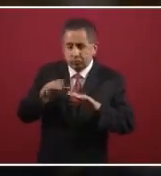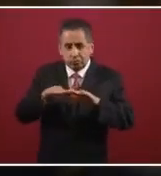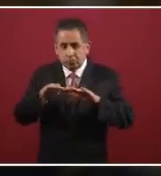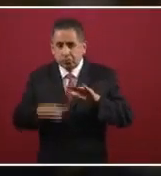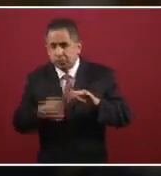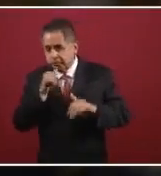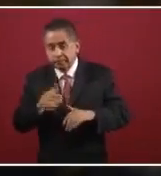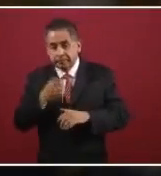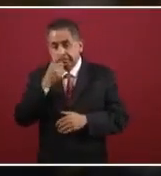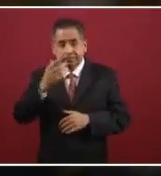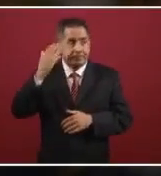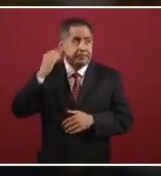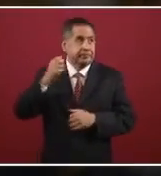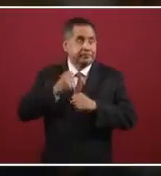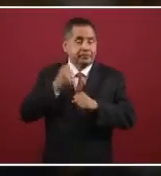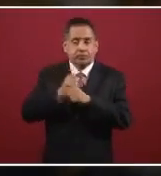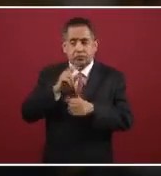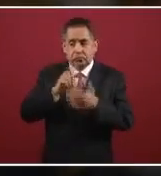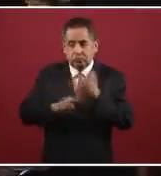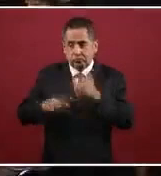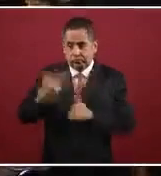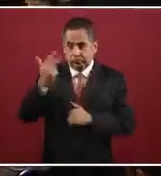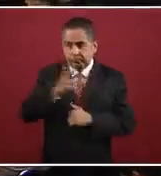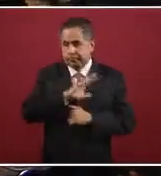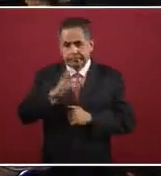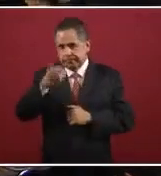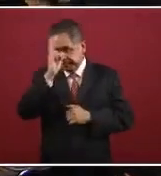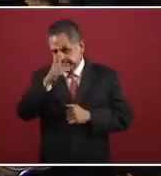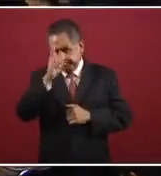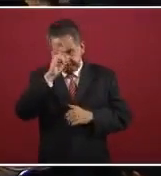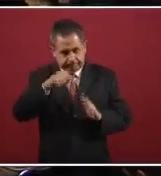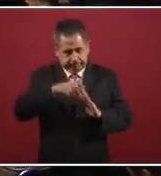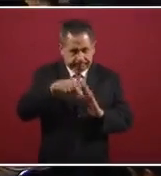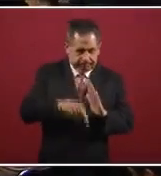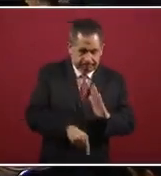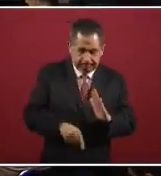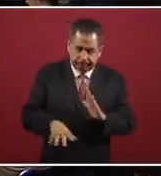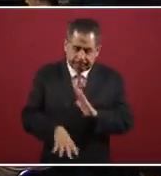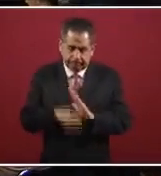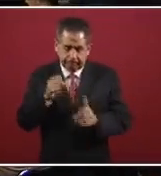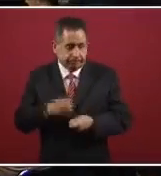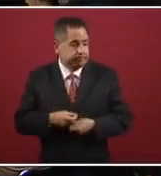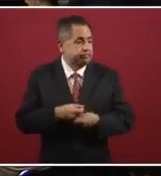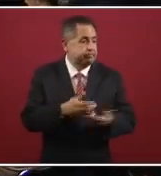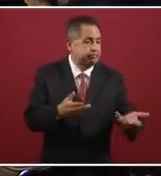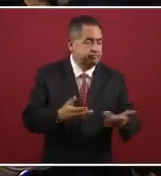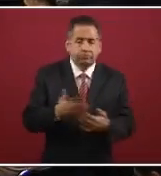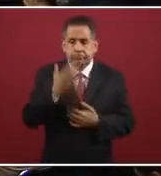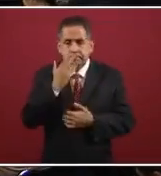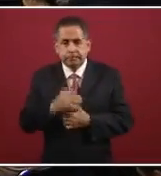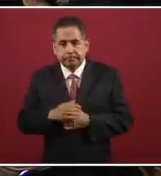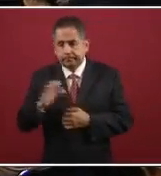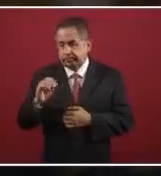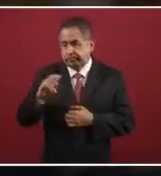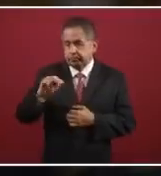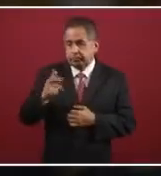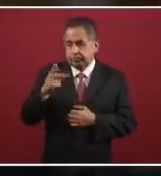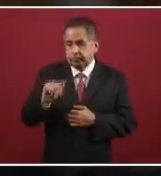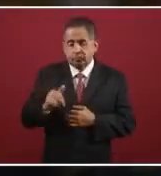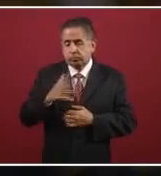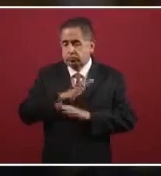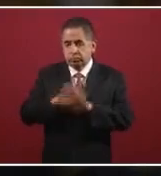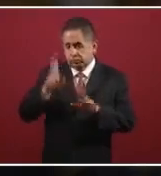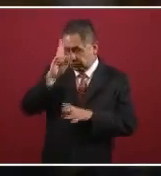el 2013 prohibieron perforar para sacar agua para riego porque faltaba la medición. Con agua prohibió el